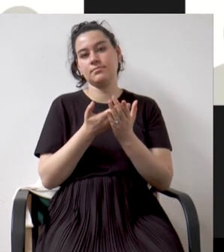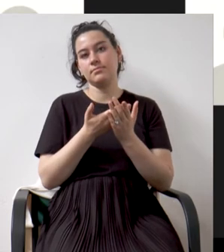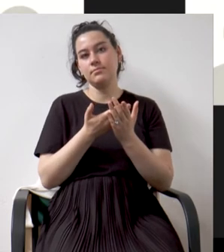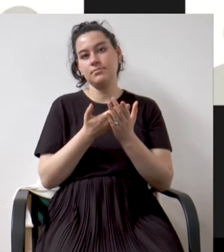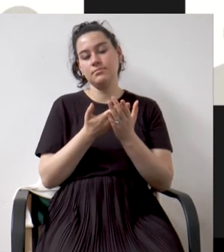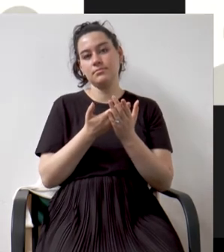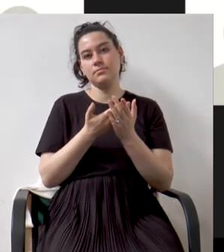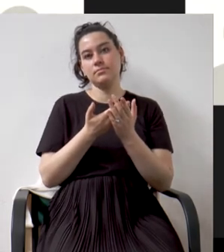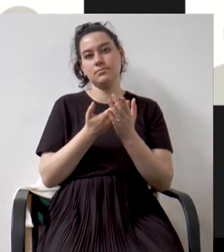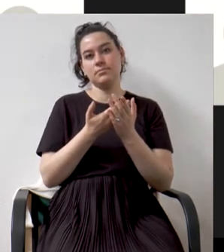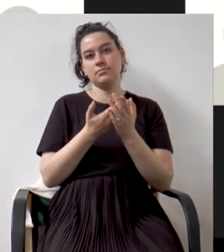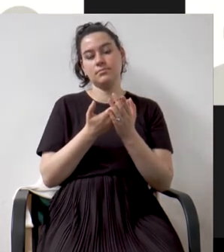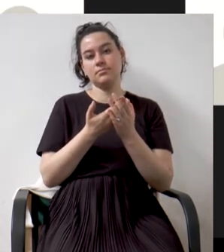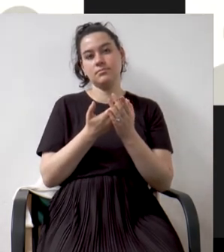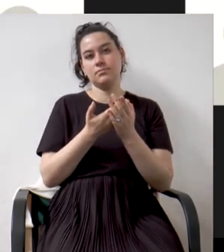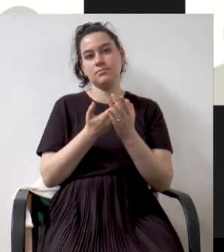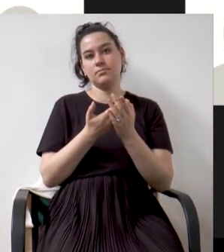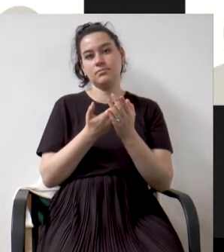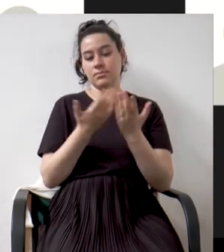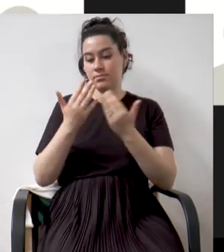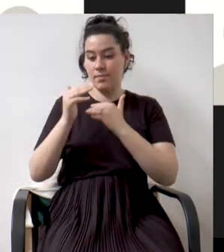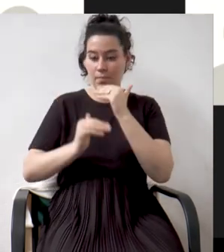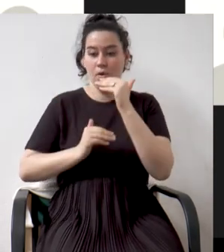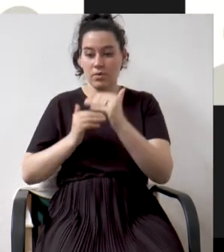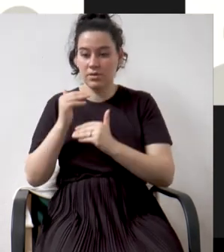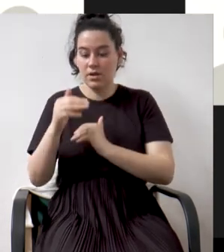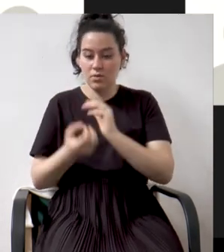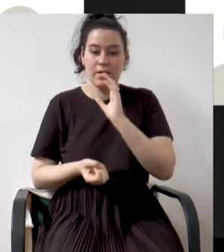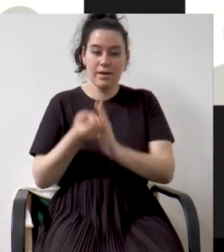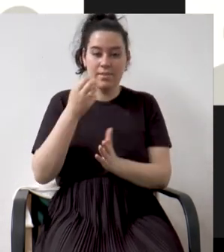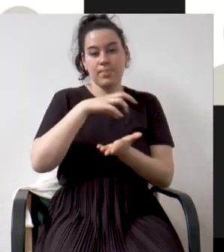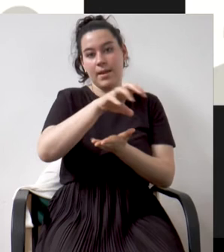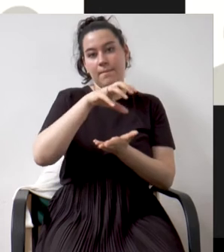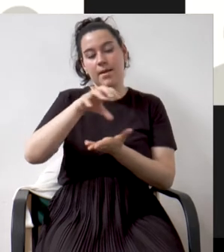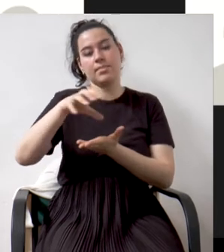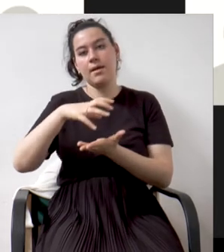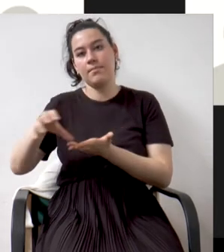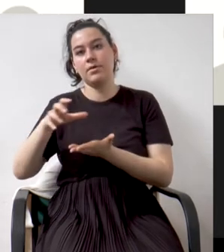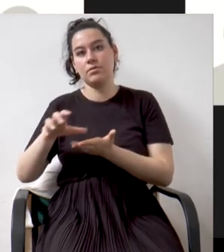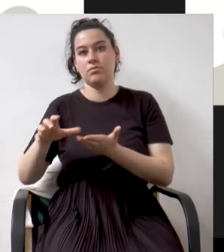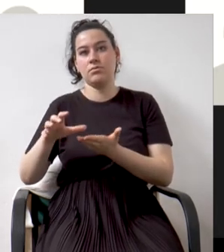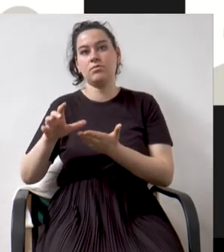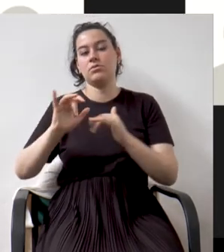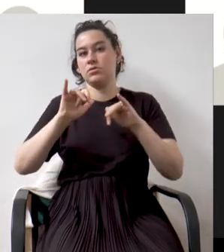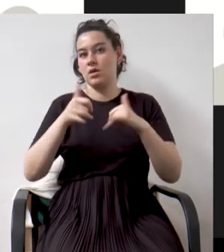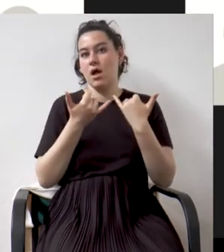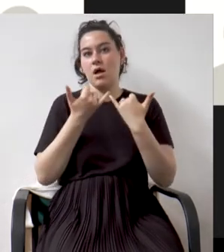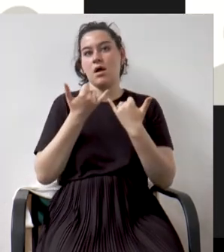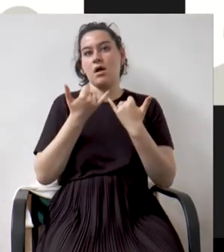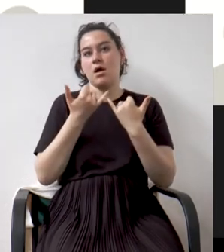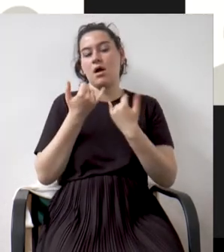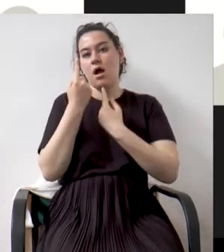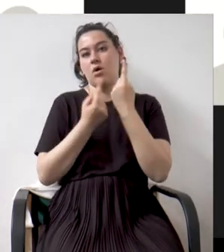Y la idea es eso de pensarlo como proceso de departamentalización, en la medida que hay algunas propuestas que están,